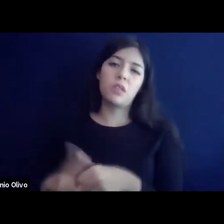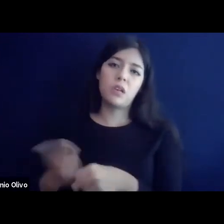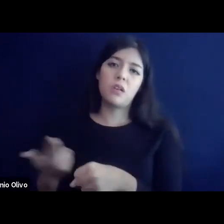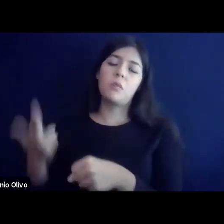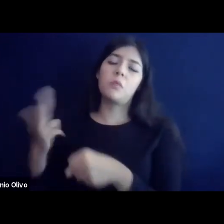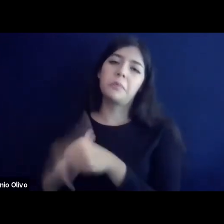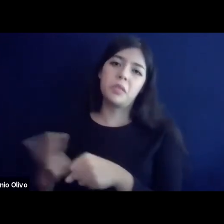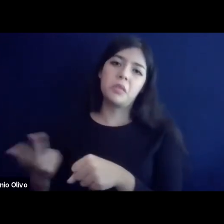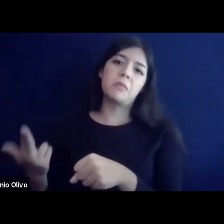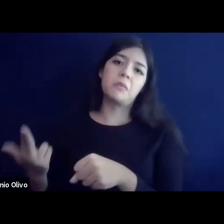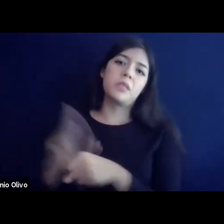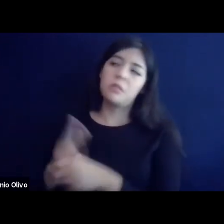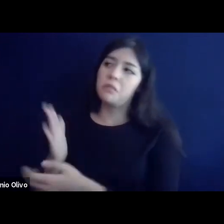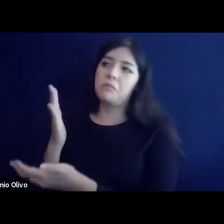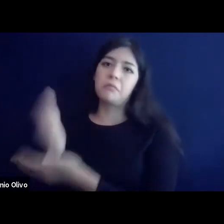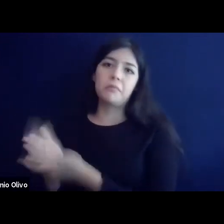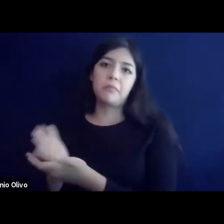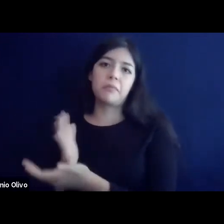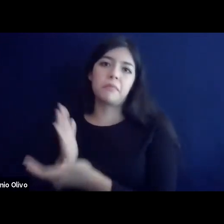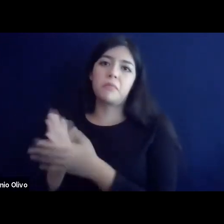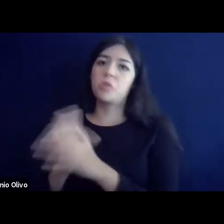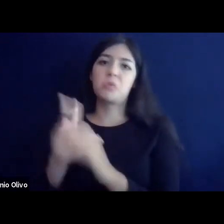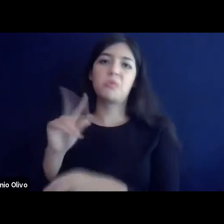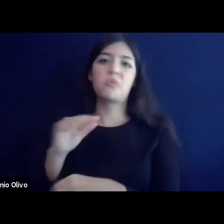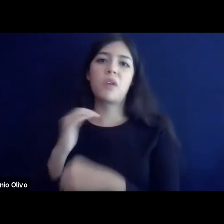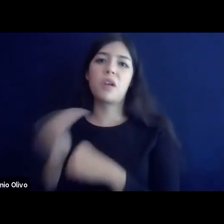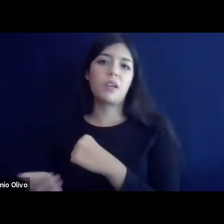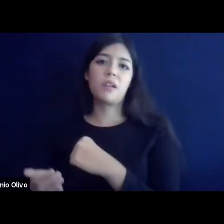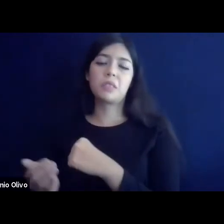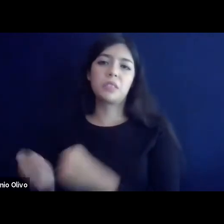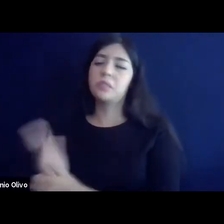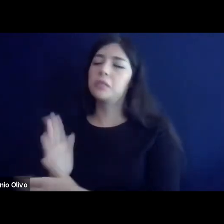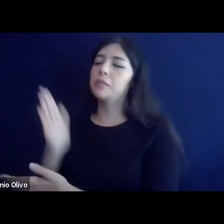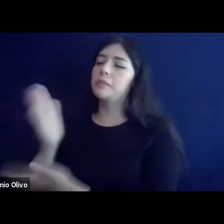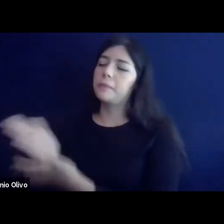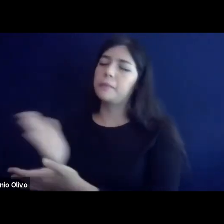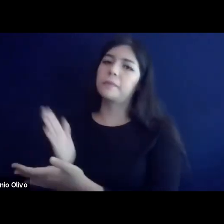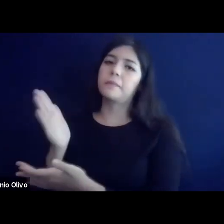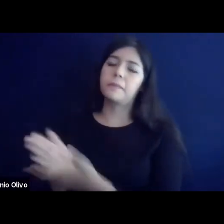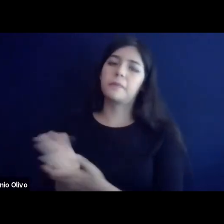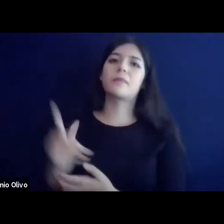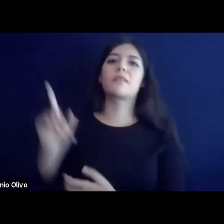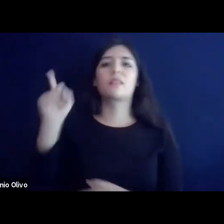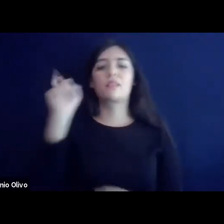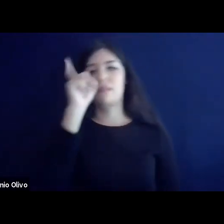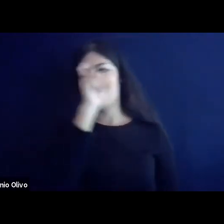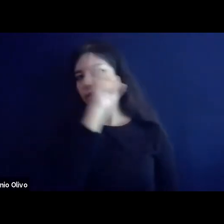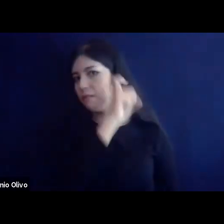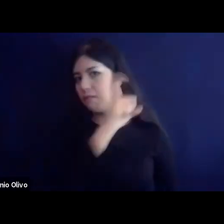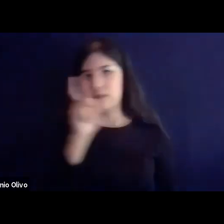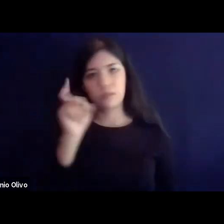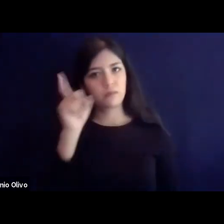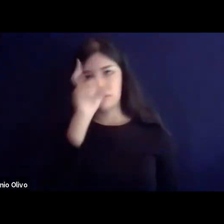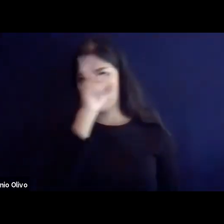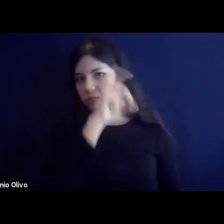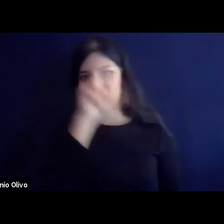pesado. ¿Por qué? Porque son seres humanos, es una mujer, un hombre. Y no solo eso, ¿no? Un día